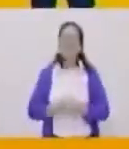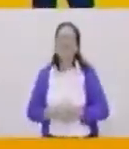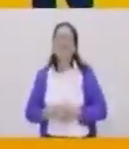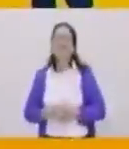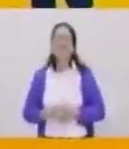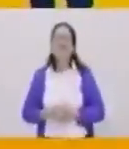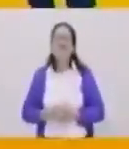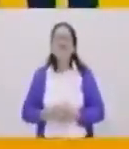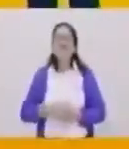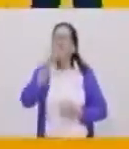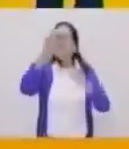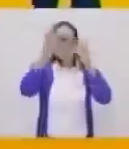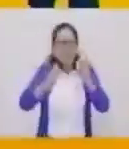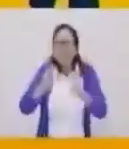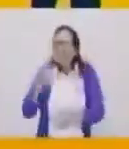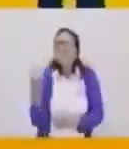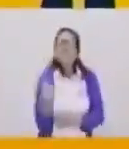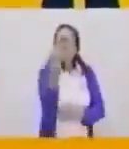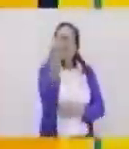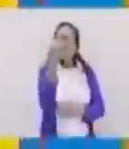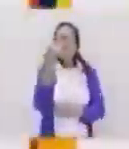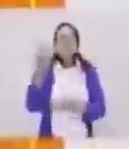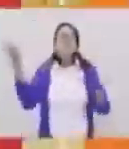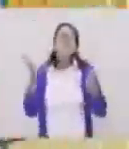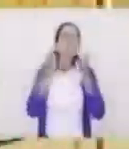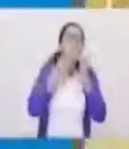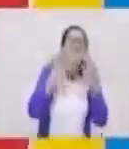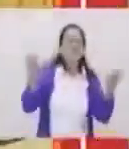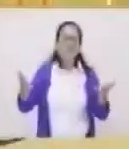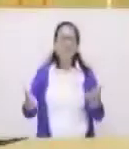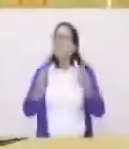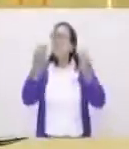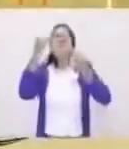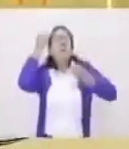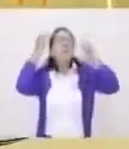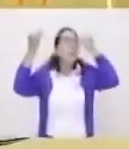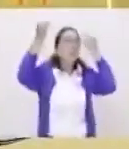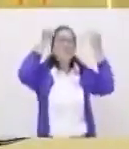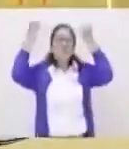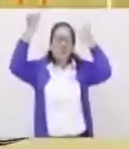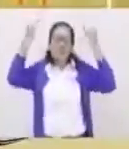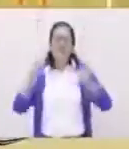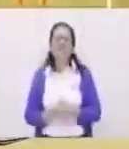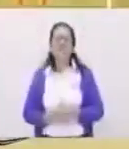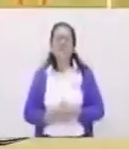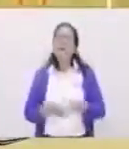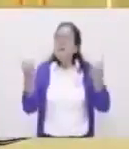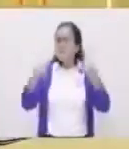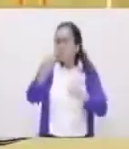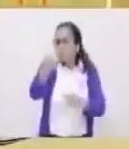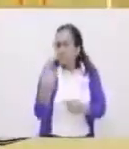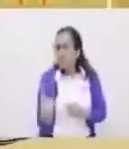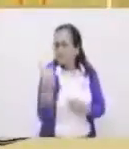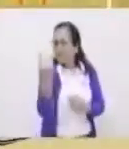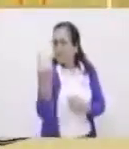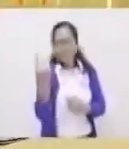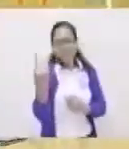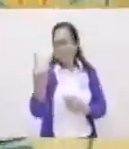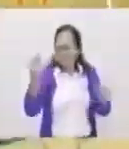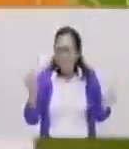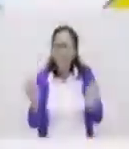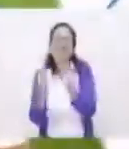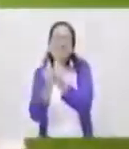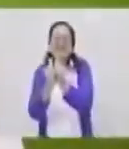único, lleno de colores y mucha imaginación. Pero no estará solo, lo acompañarán unos grandes